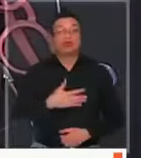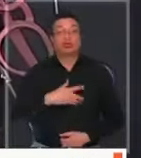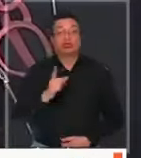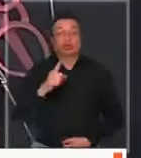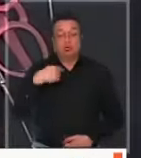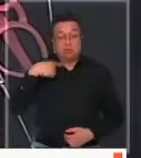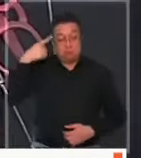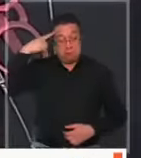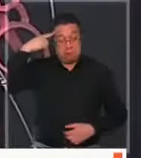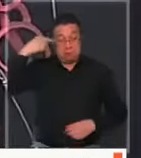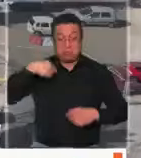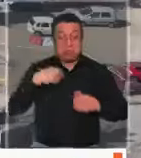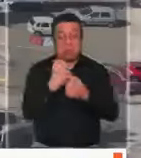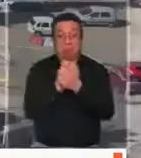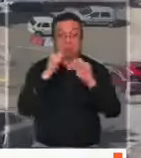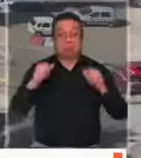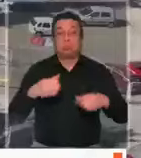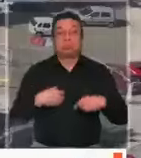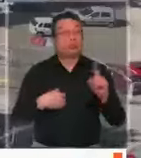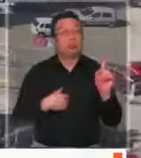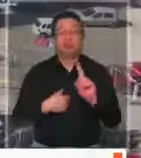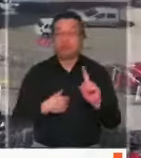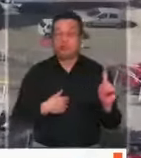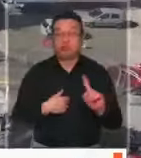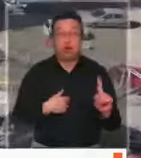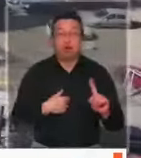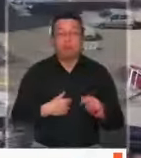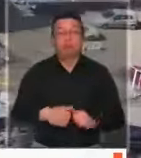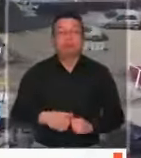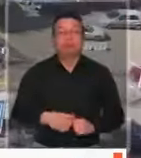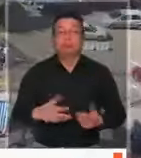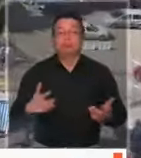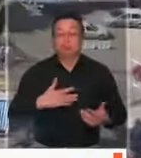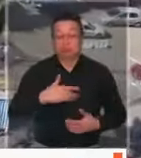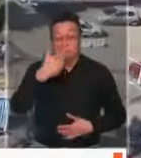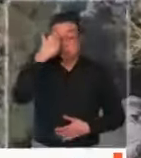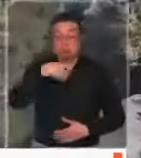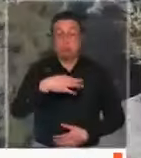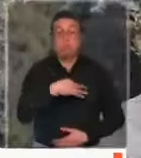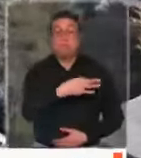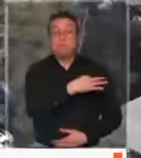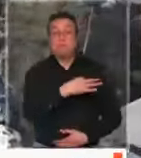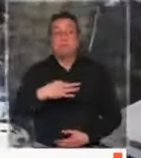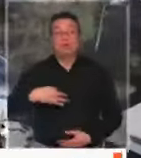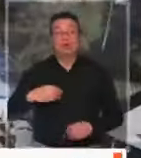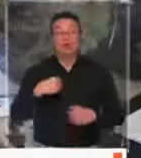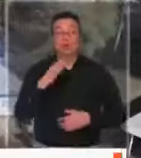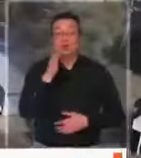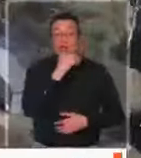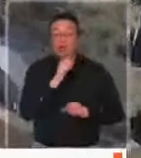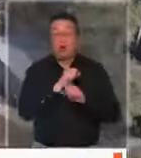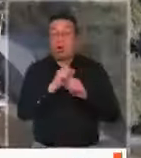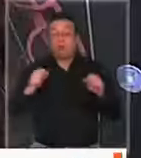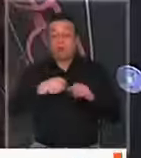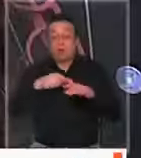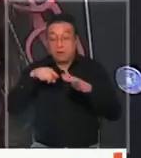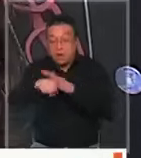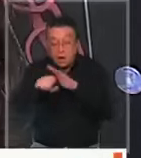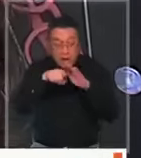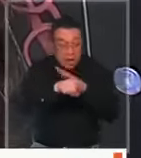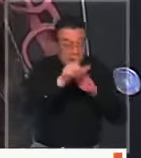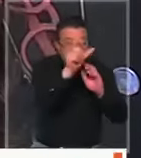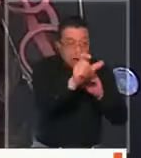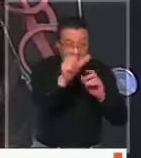en renunciar por esta causa ni por otra. Nosotros como ministerio no tenemos cómo darnos cuenta en cada caso particular